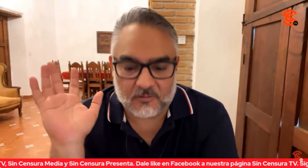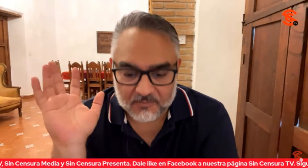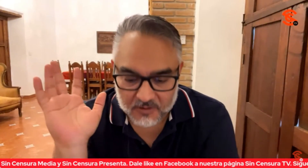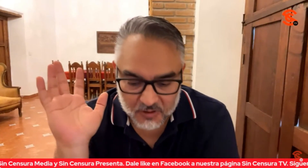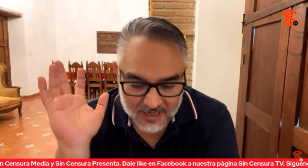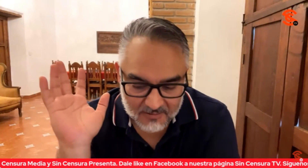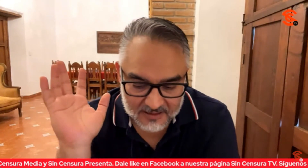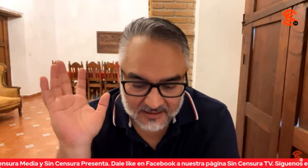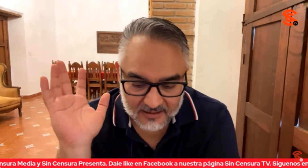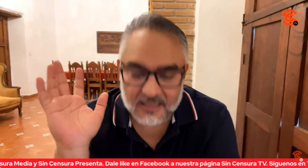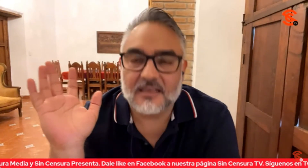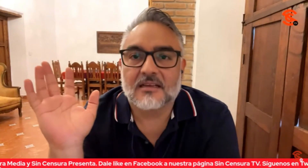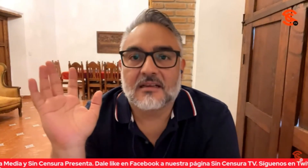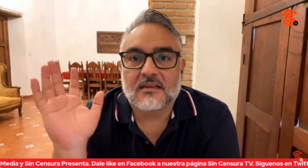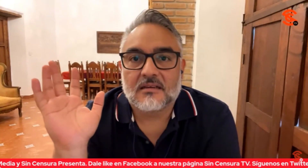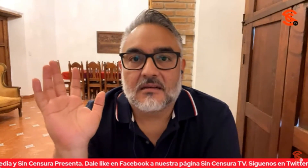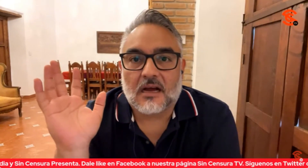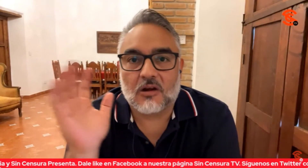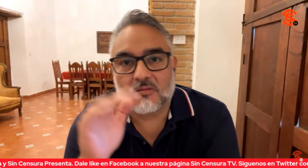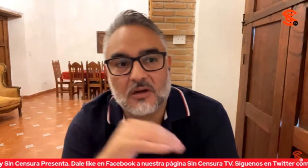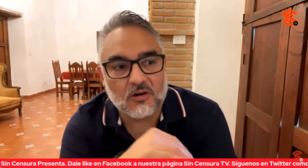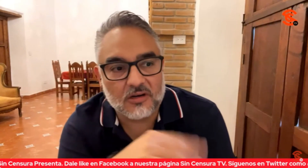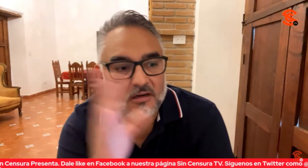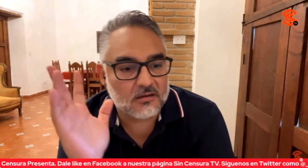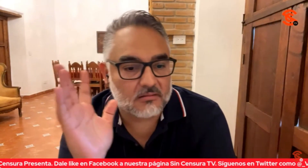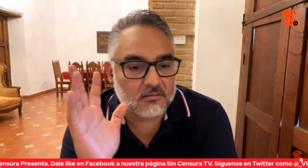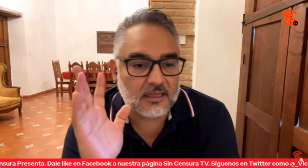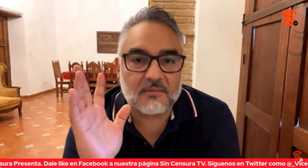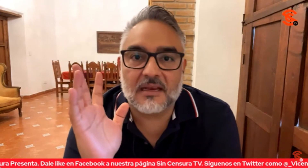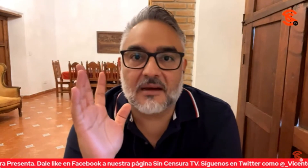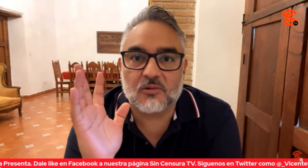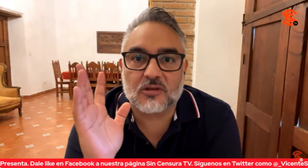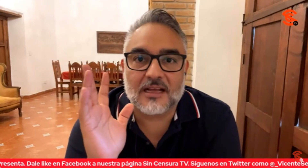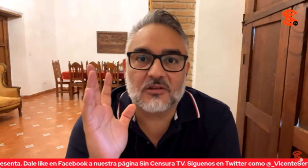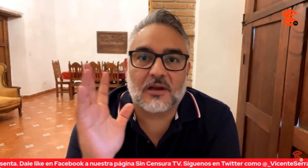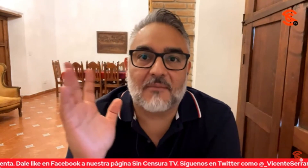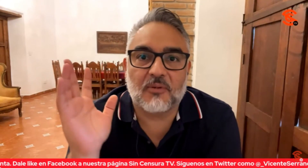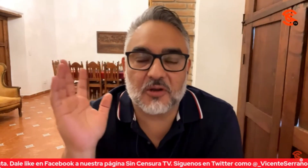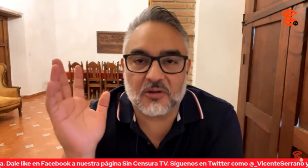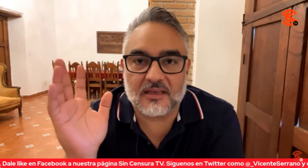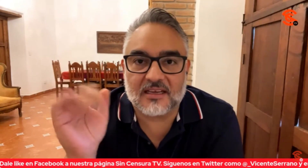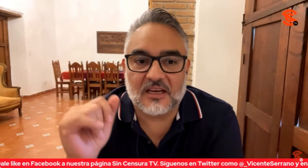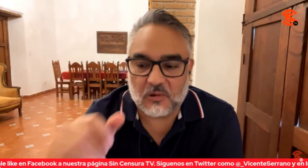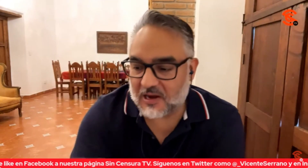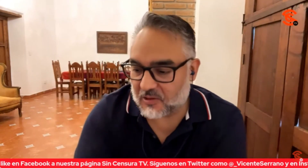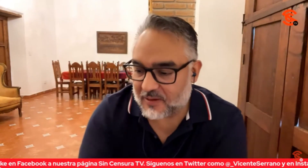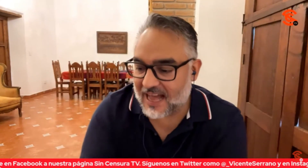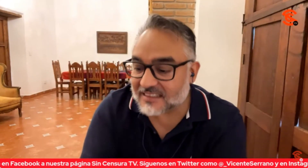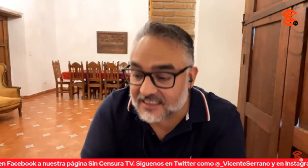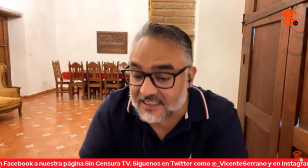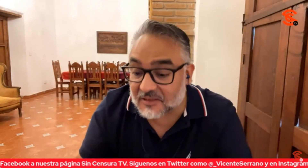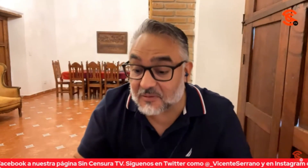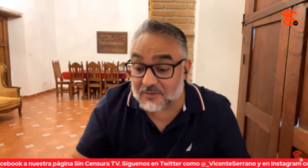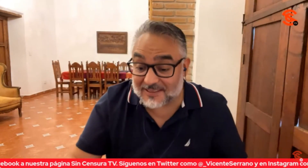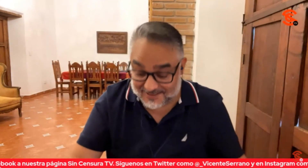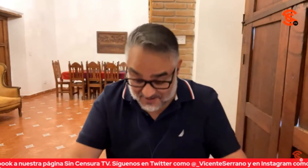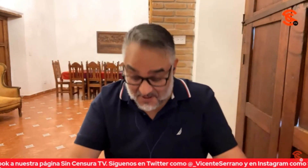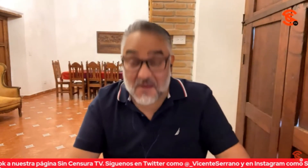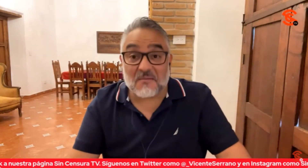México. Pero yo ya no entendí. A lo mejor termina buscando el apoyo de Eduardo